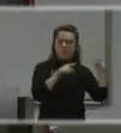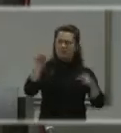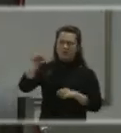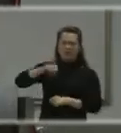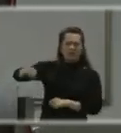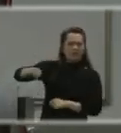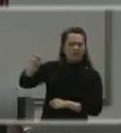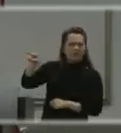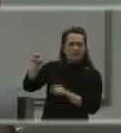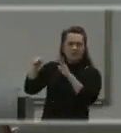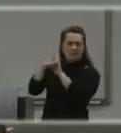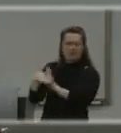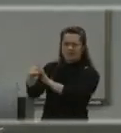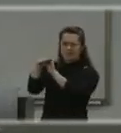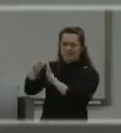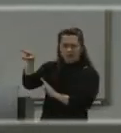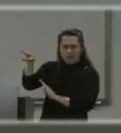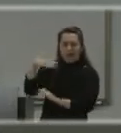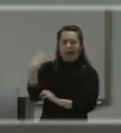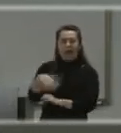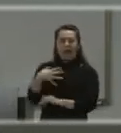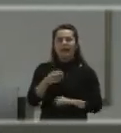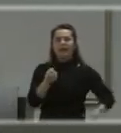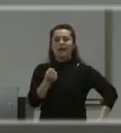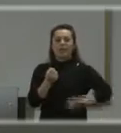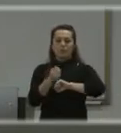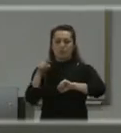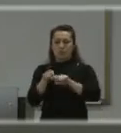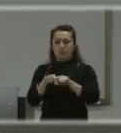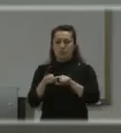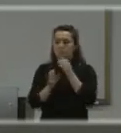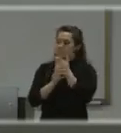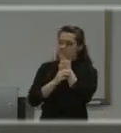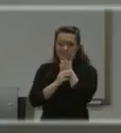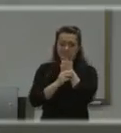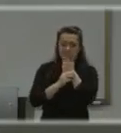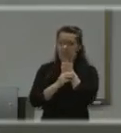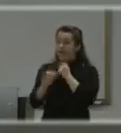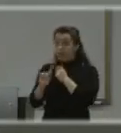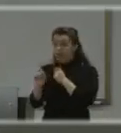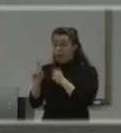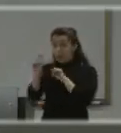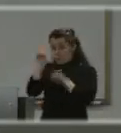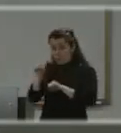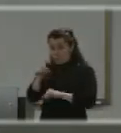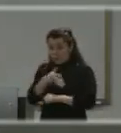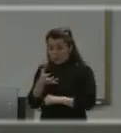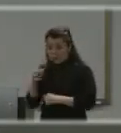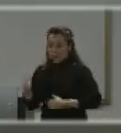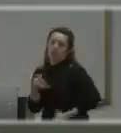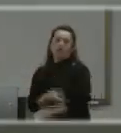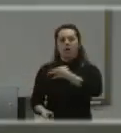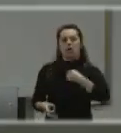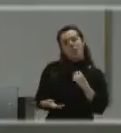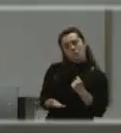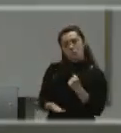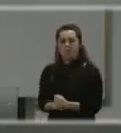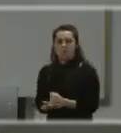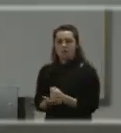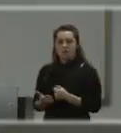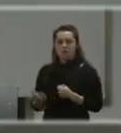humanos, a veces los apoyos se entienden como una forma de reemplazar la voluntad de las personas. Entonces, eso es un